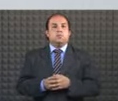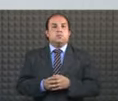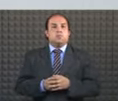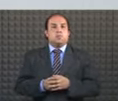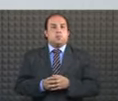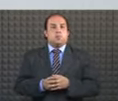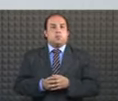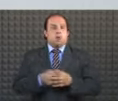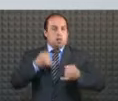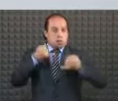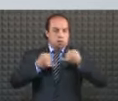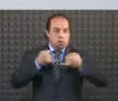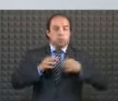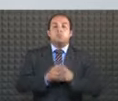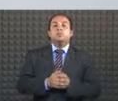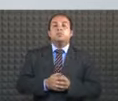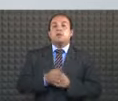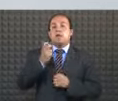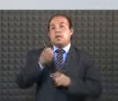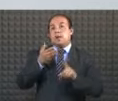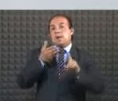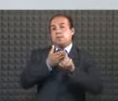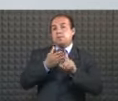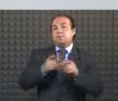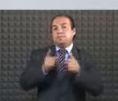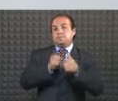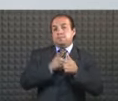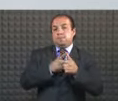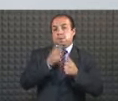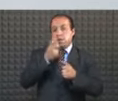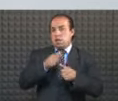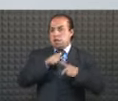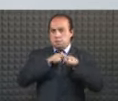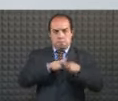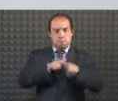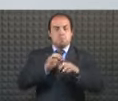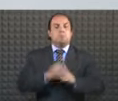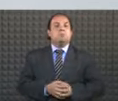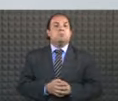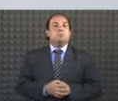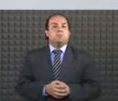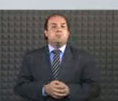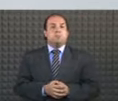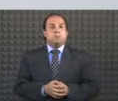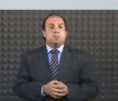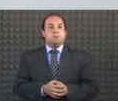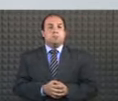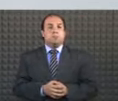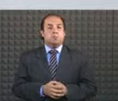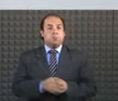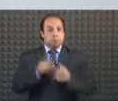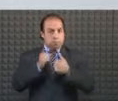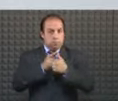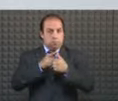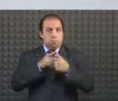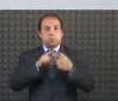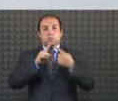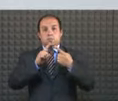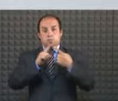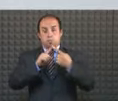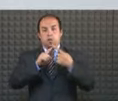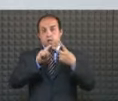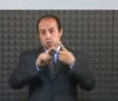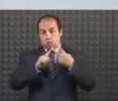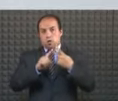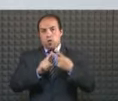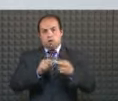es el eje central y creo que ese eje se mantiene y pues ese es lo primero. Y lo segundo, mi